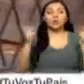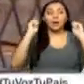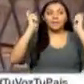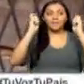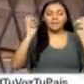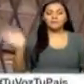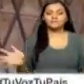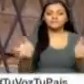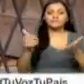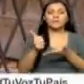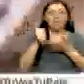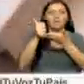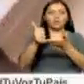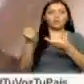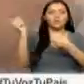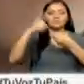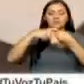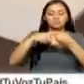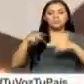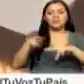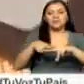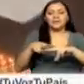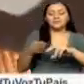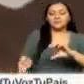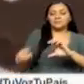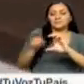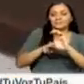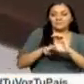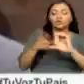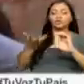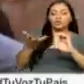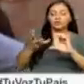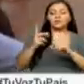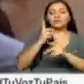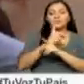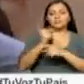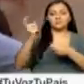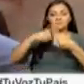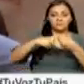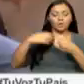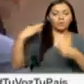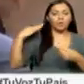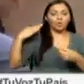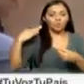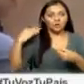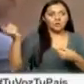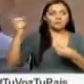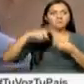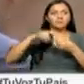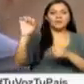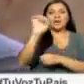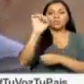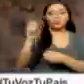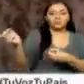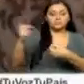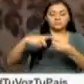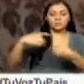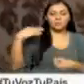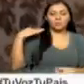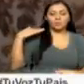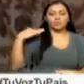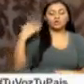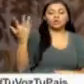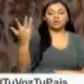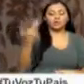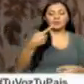Para ello se abrirán inscripciones para las personas con discapacidad, voluntarios y vehículos voluntarios, y se realizarán solo en la ciudad